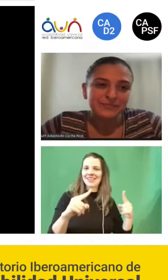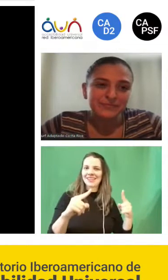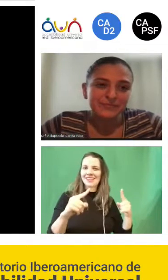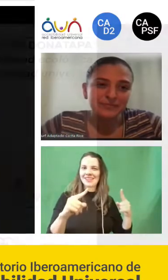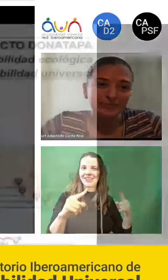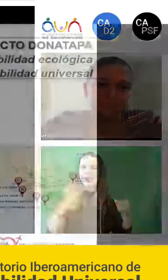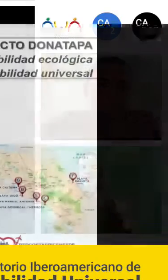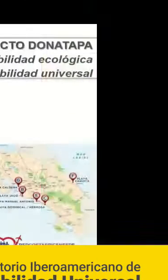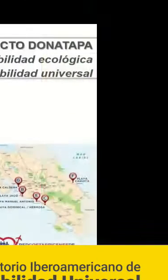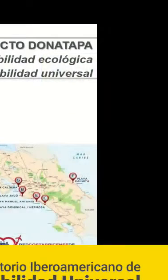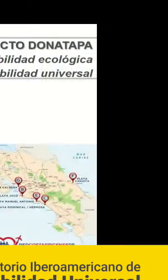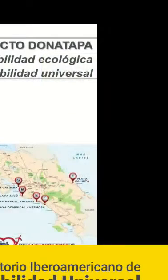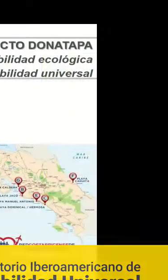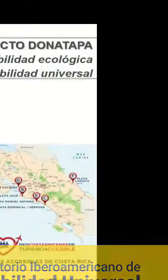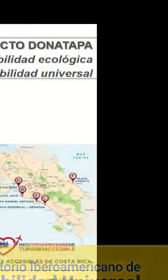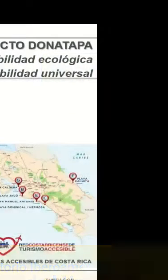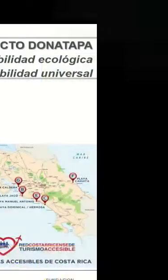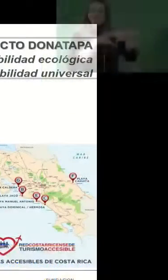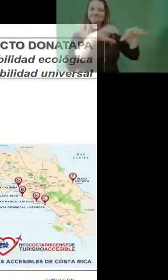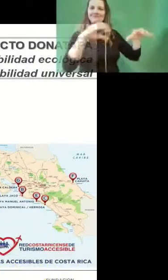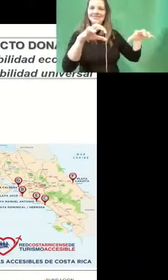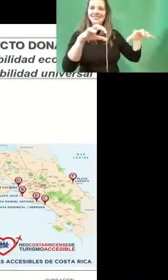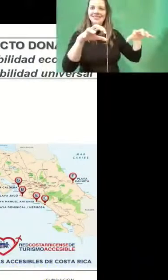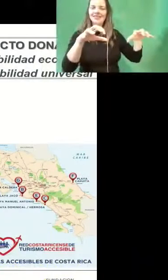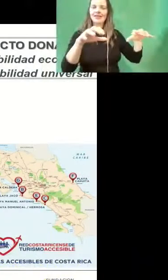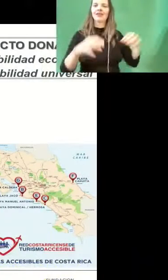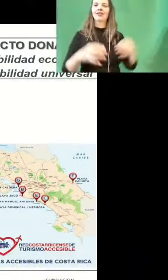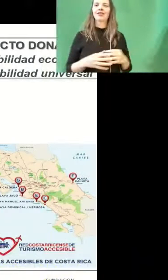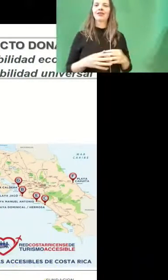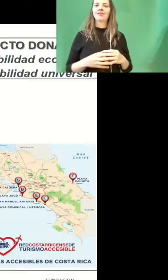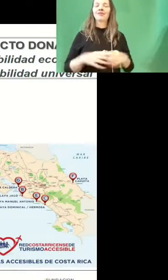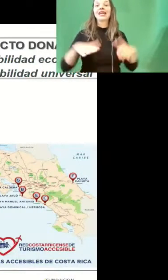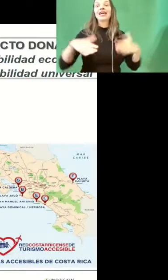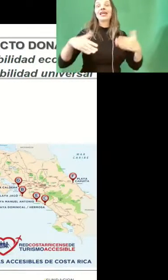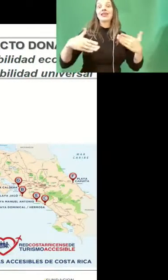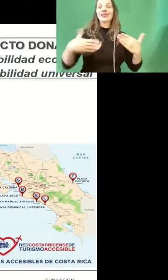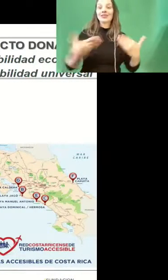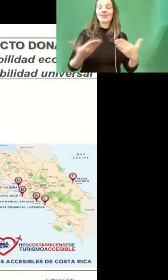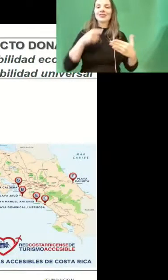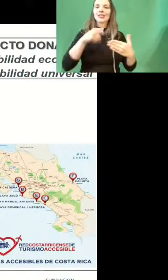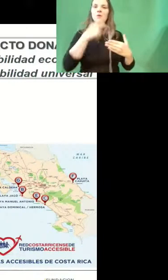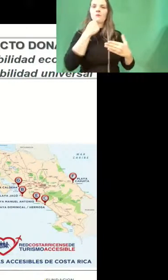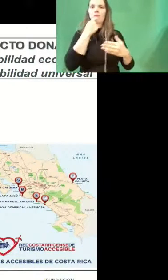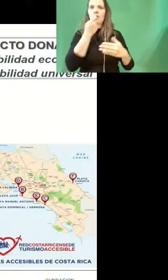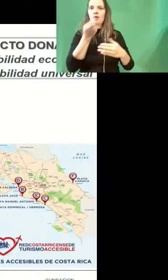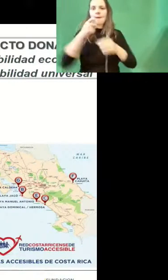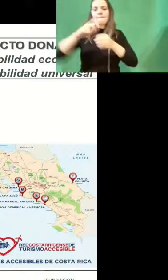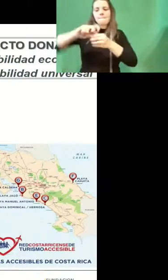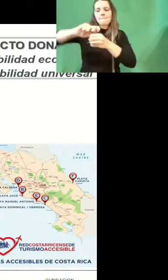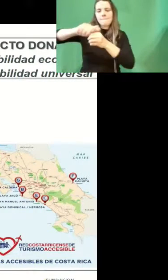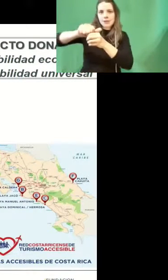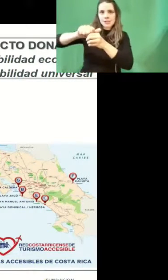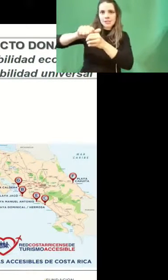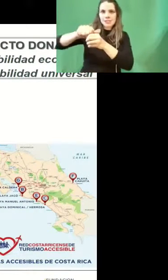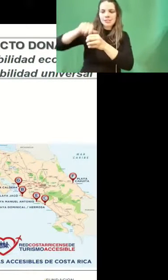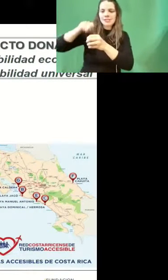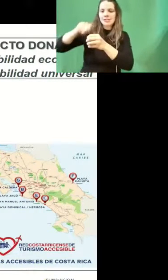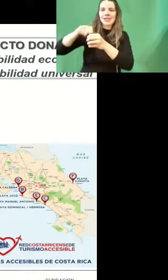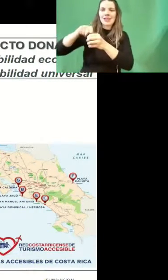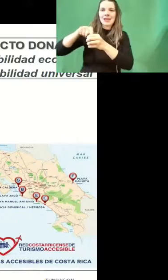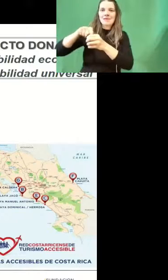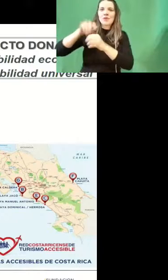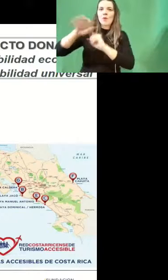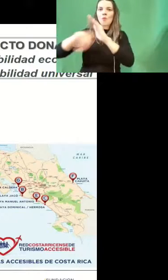Nati, en Costa Rica surgen al mismo tiempo dos proyectos de recolección de tapas plásticas para convertirlas en pasarelas. El proyecto